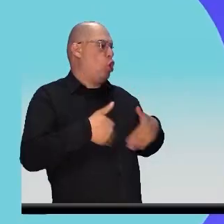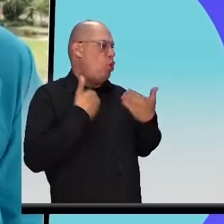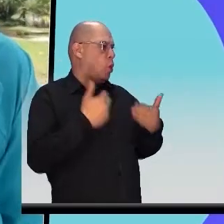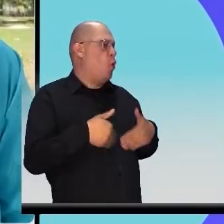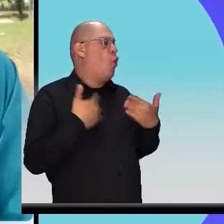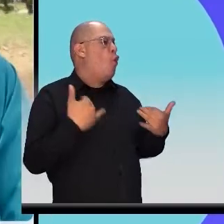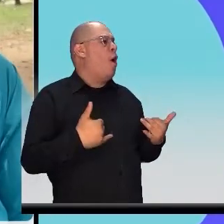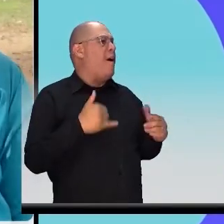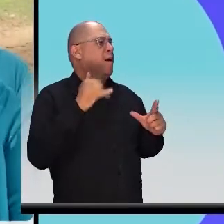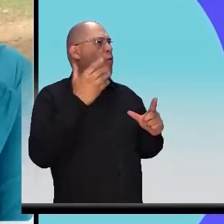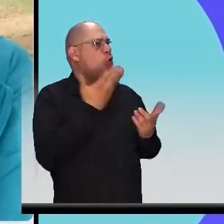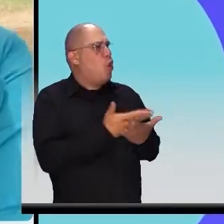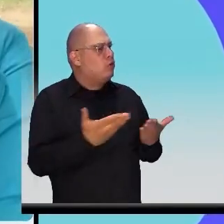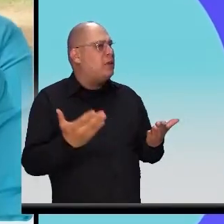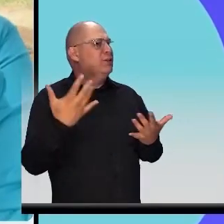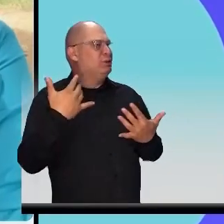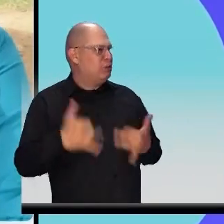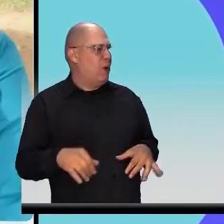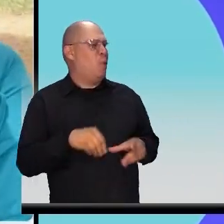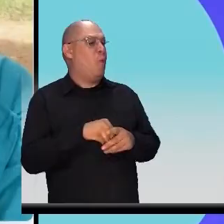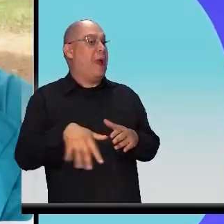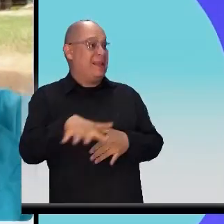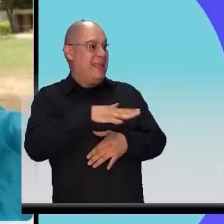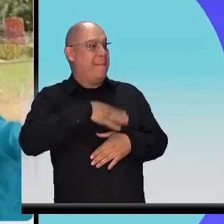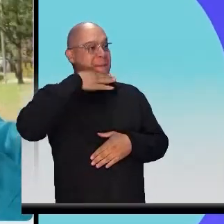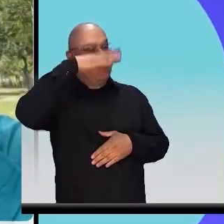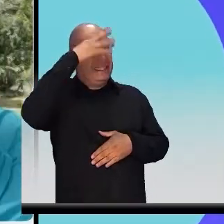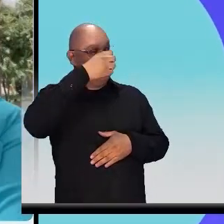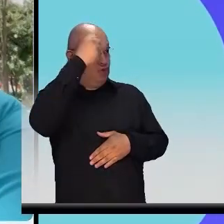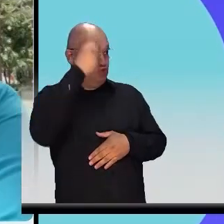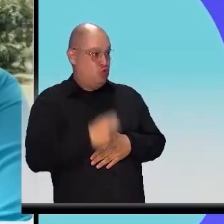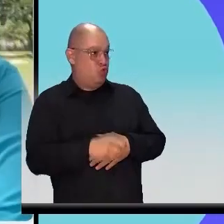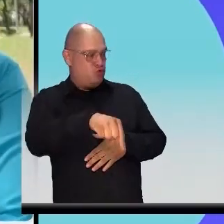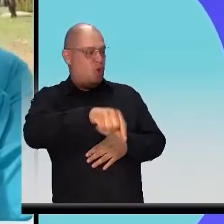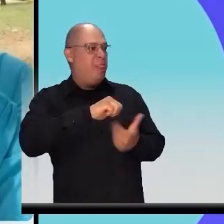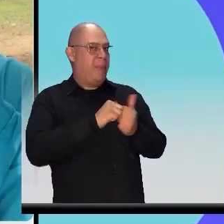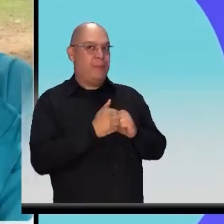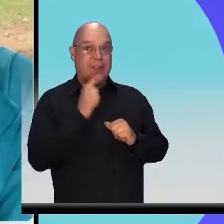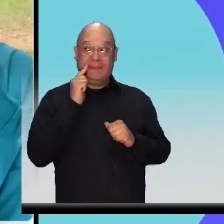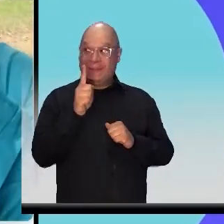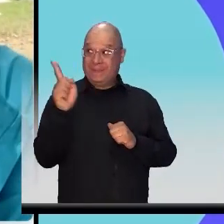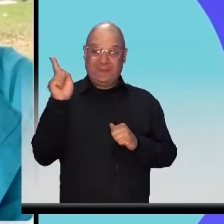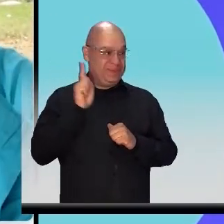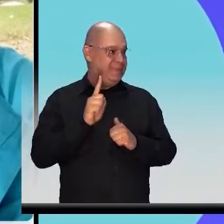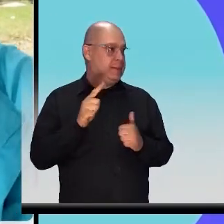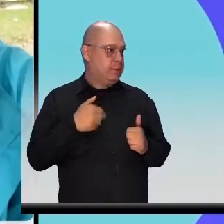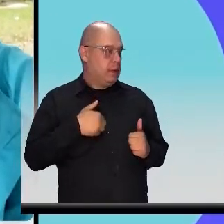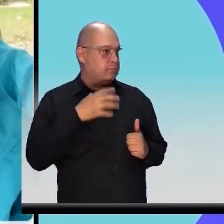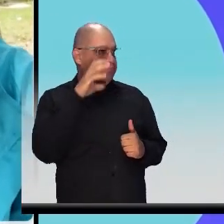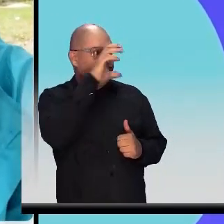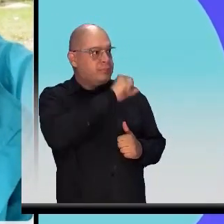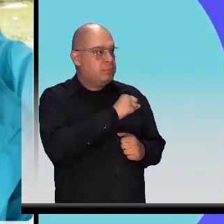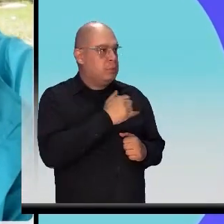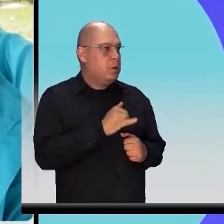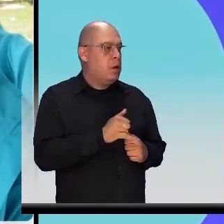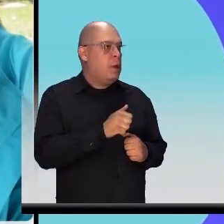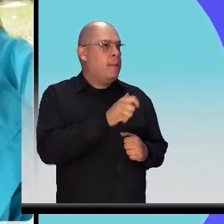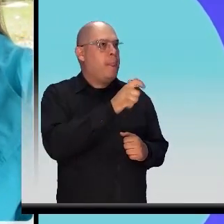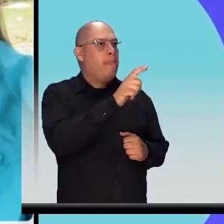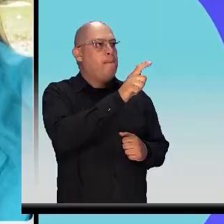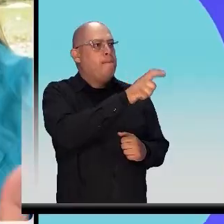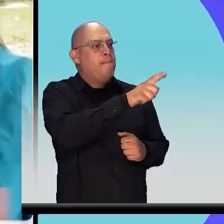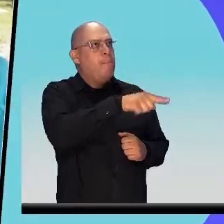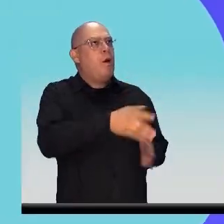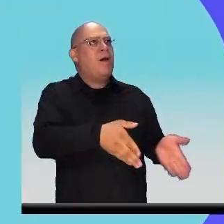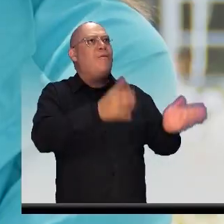material. Imagínate que me vine por acá para el sur de la ciudad a hacer un ratico de deporte, mira. ¿Y sabes qué? por acá hay un montón de